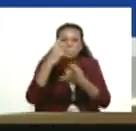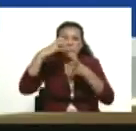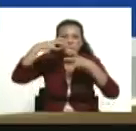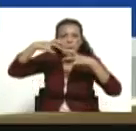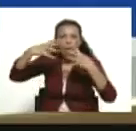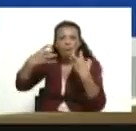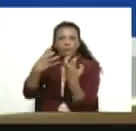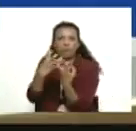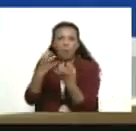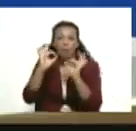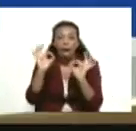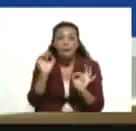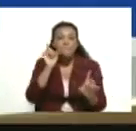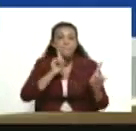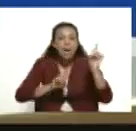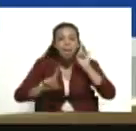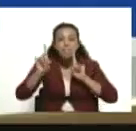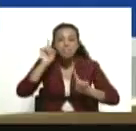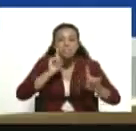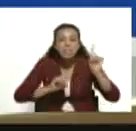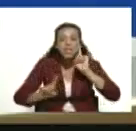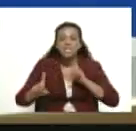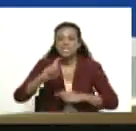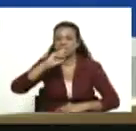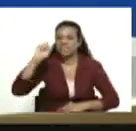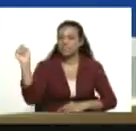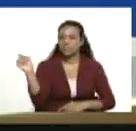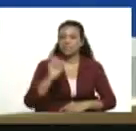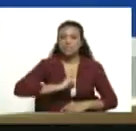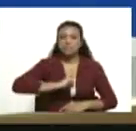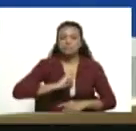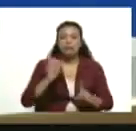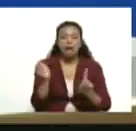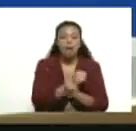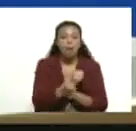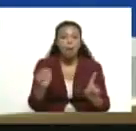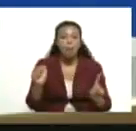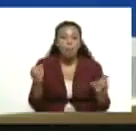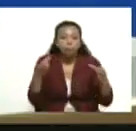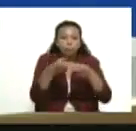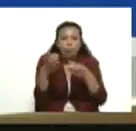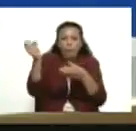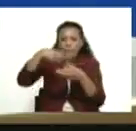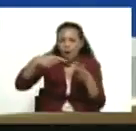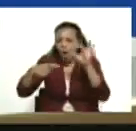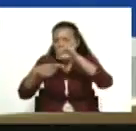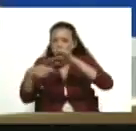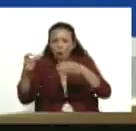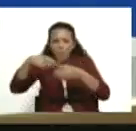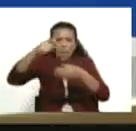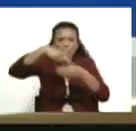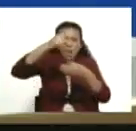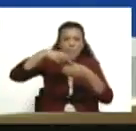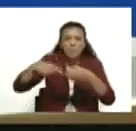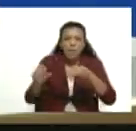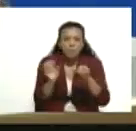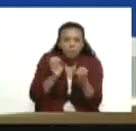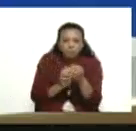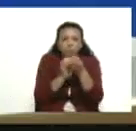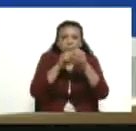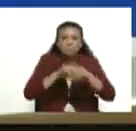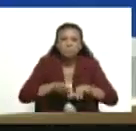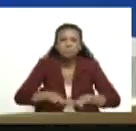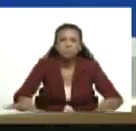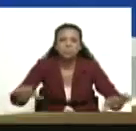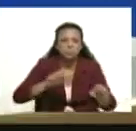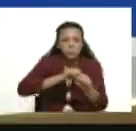a través de la mentira, del odio y de la violencia. Un componente allí. Un cóctel